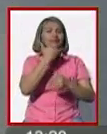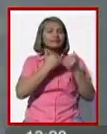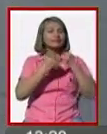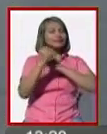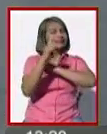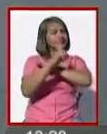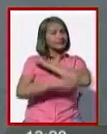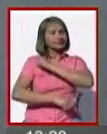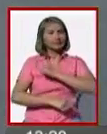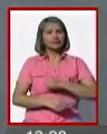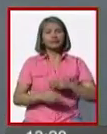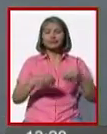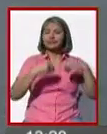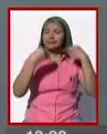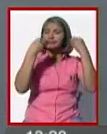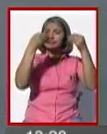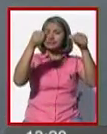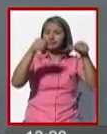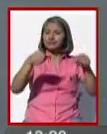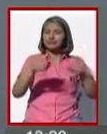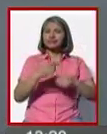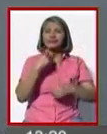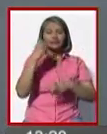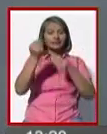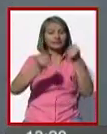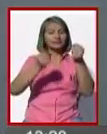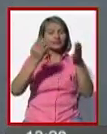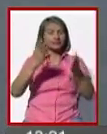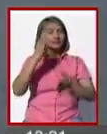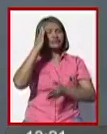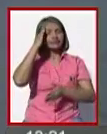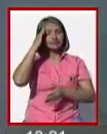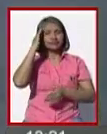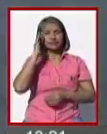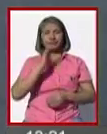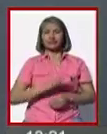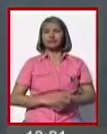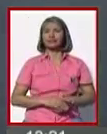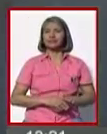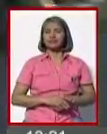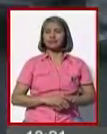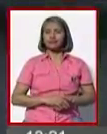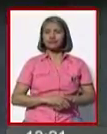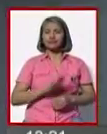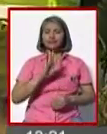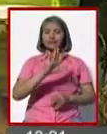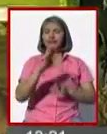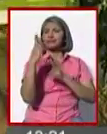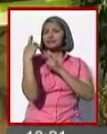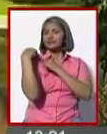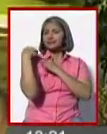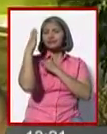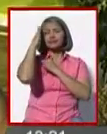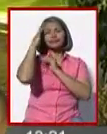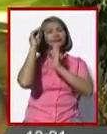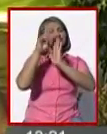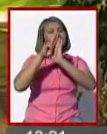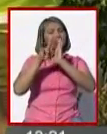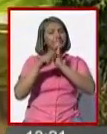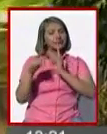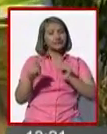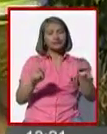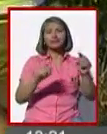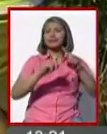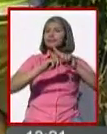día. Imagínense, estos conductores conocen sus obligaciones, conocen las normas de